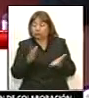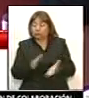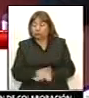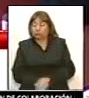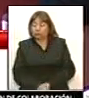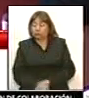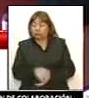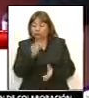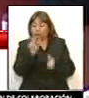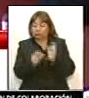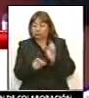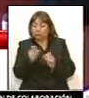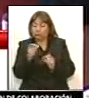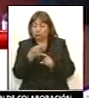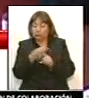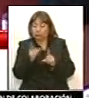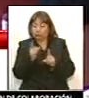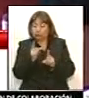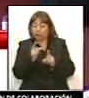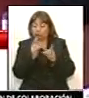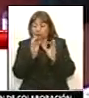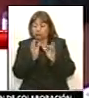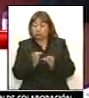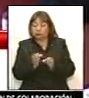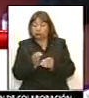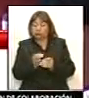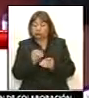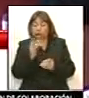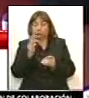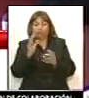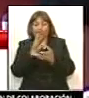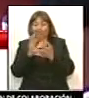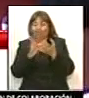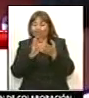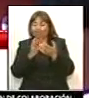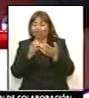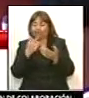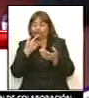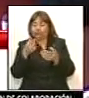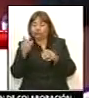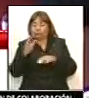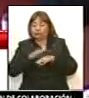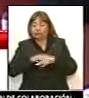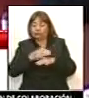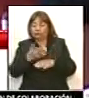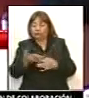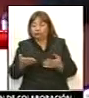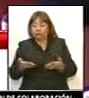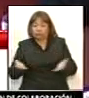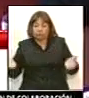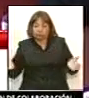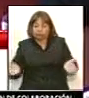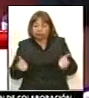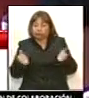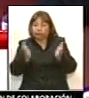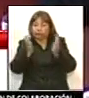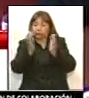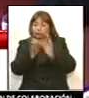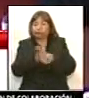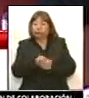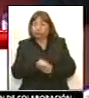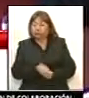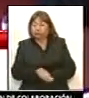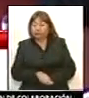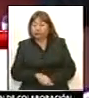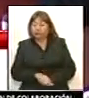las personas. Pero fundamentalmente hay un fenómeno que está detrás de este tema y que ha impulsado una migración. Es cierto,